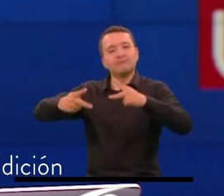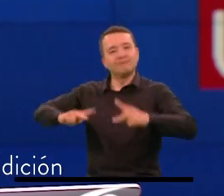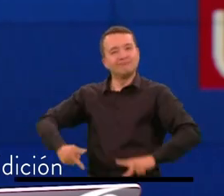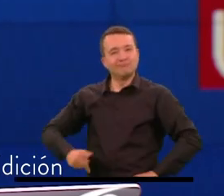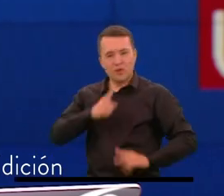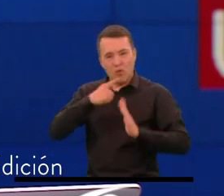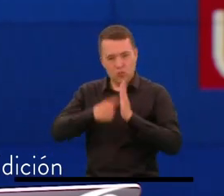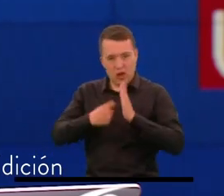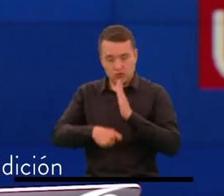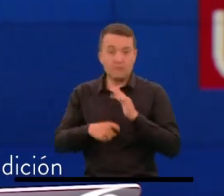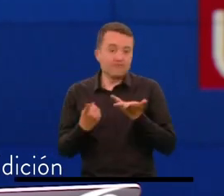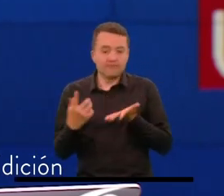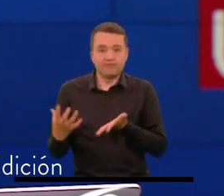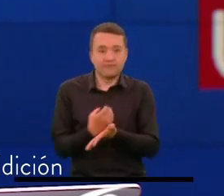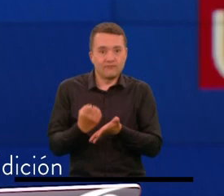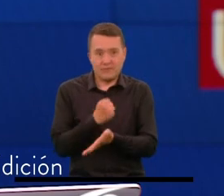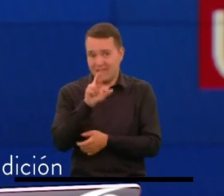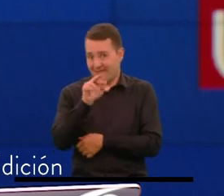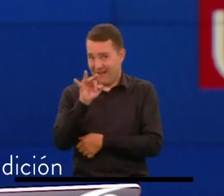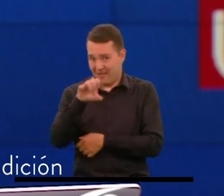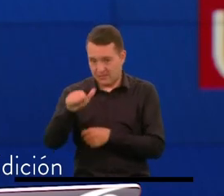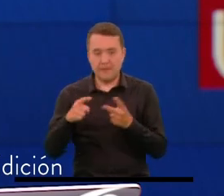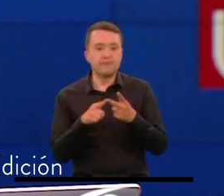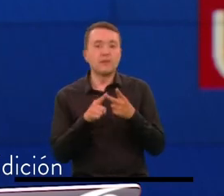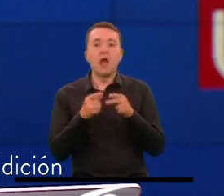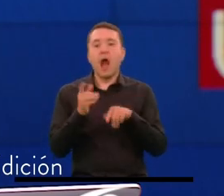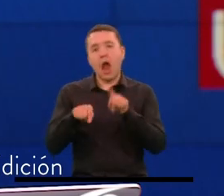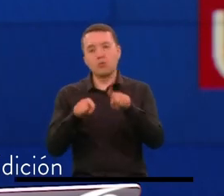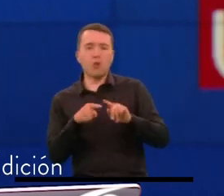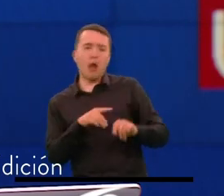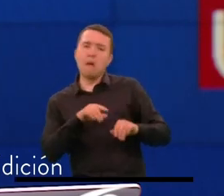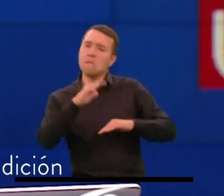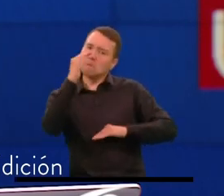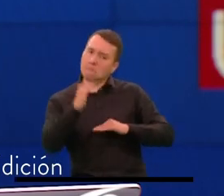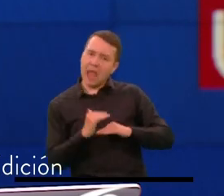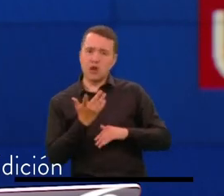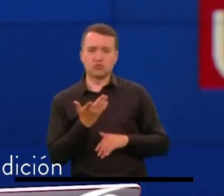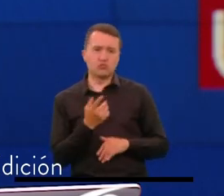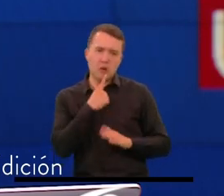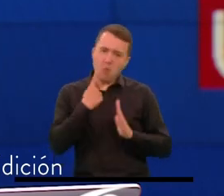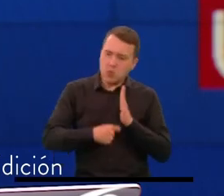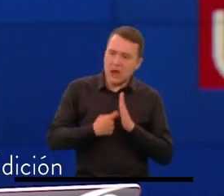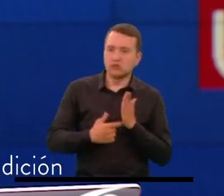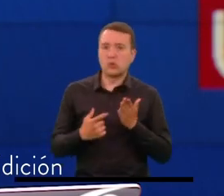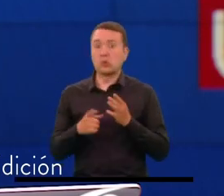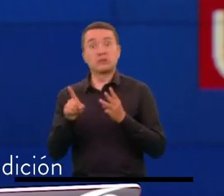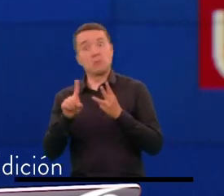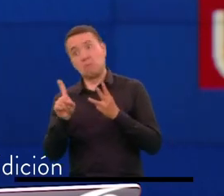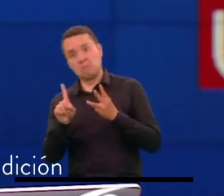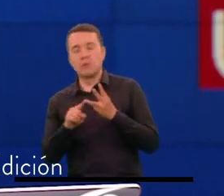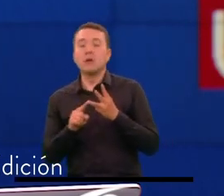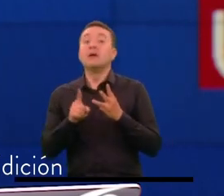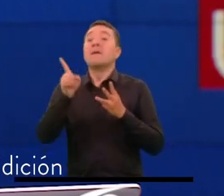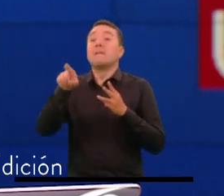renta, eliminación de beneficios tributarios y hasta impuestos a alimentos ultraprocesados hacen parte de la iniciativa.